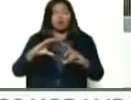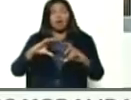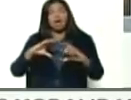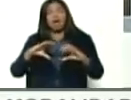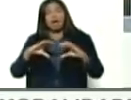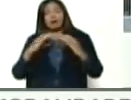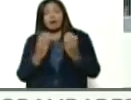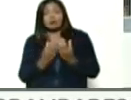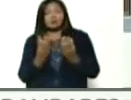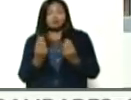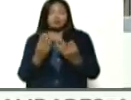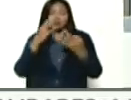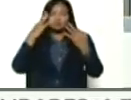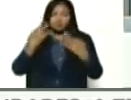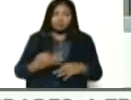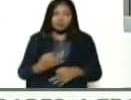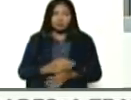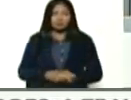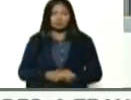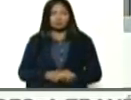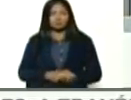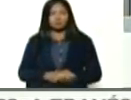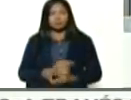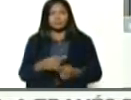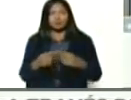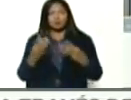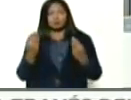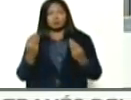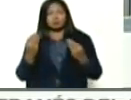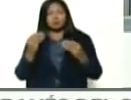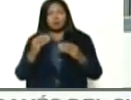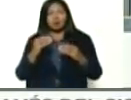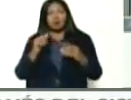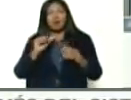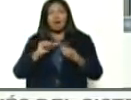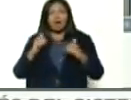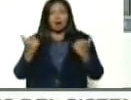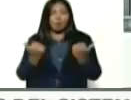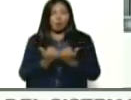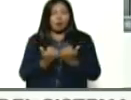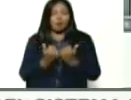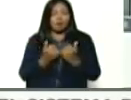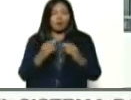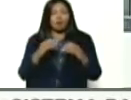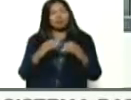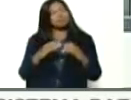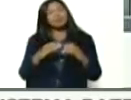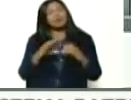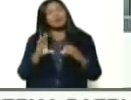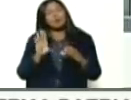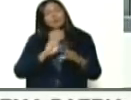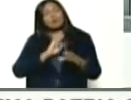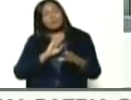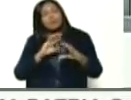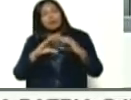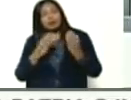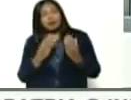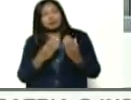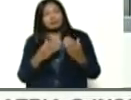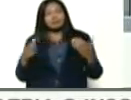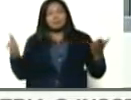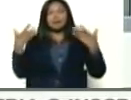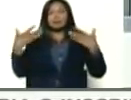momento de mucha seguridad pero con las aulas de clases ventiladas que corre el aire